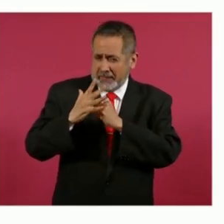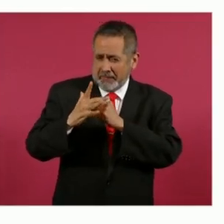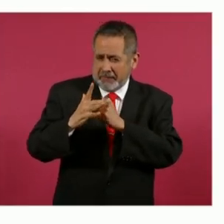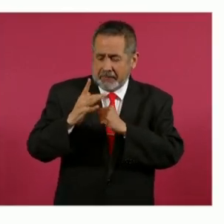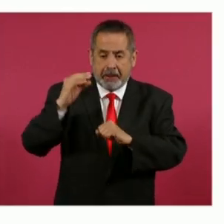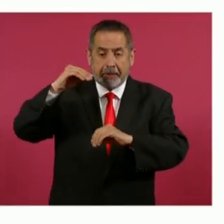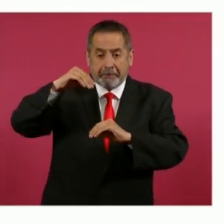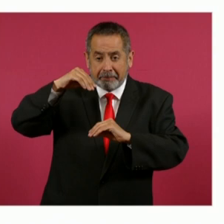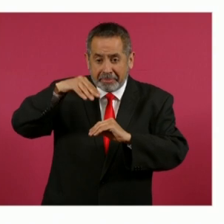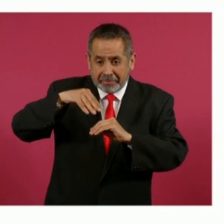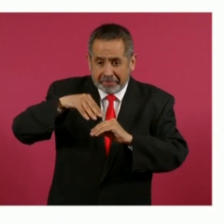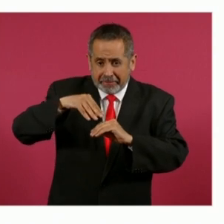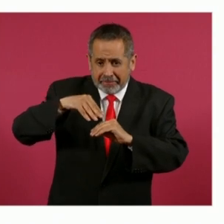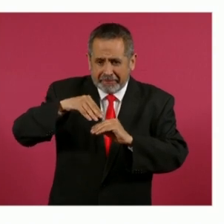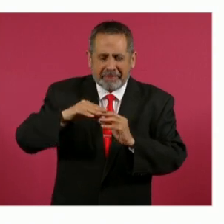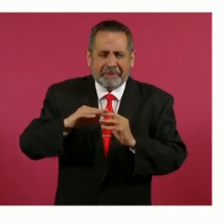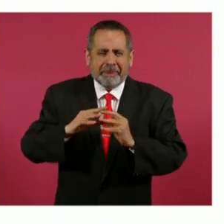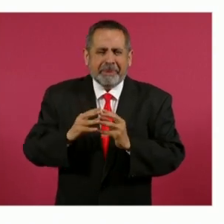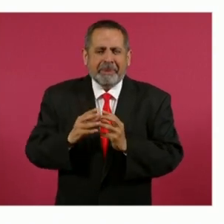oscurecer,